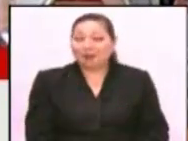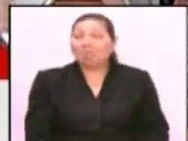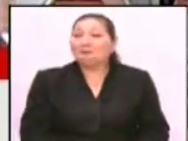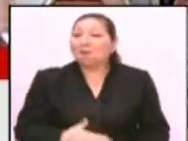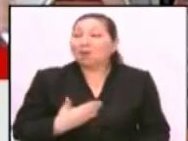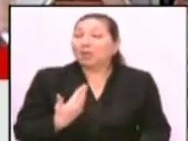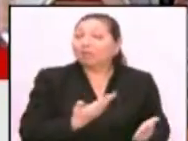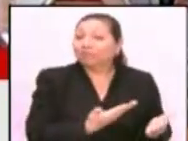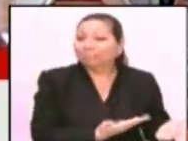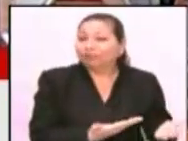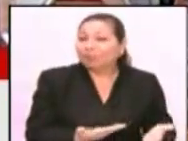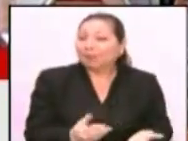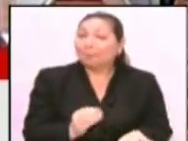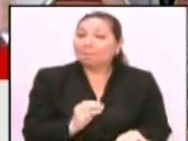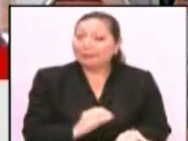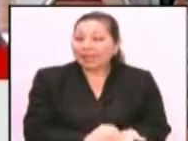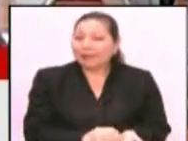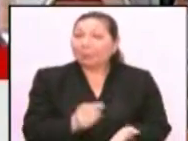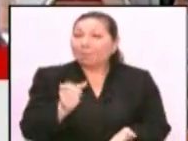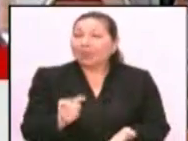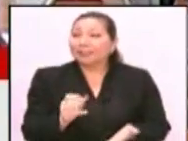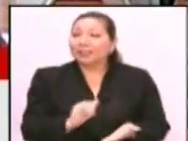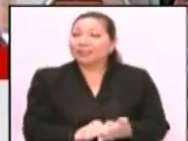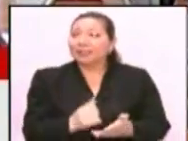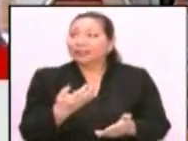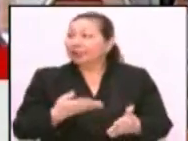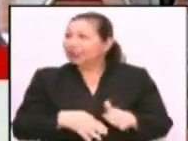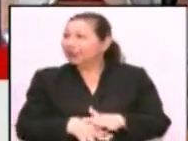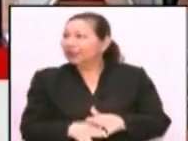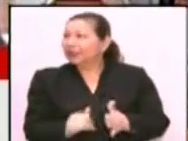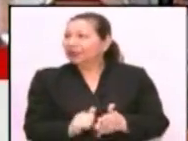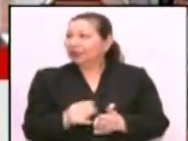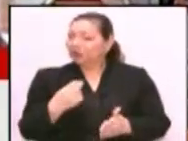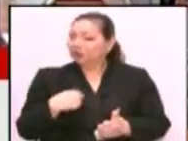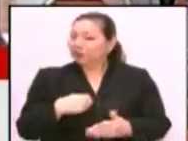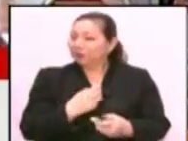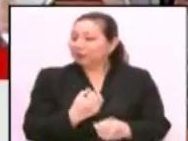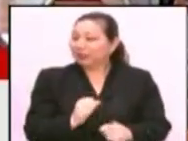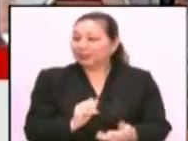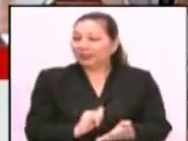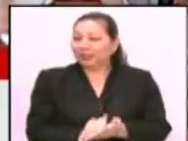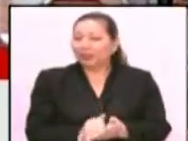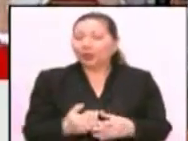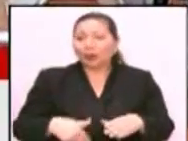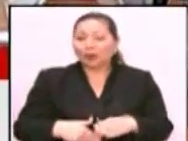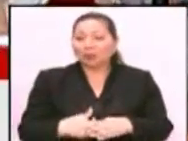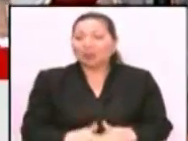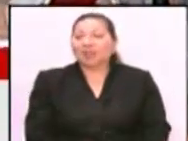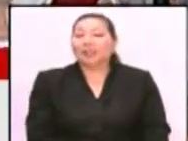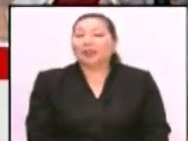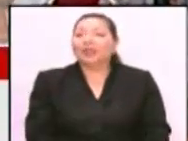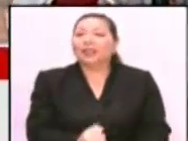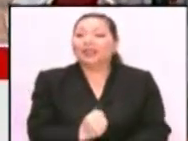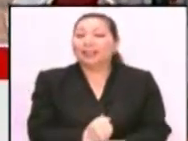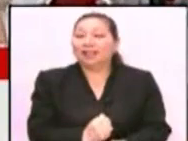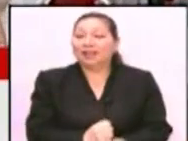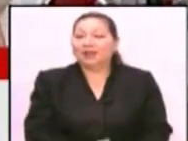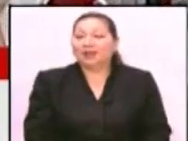poder invitar a mayor cantidad y poder hacer ese filtro de no explotación a través de los convenios y los planes de trabajo.